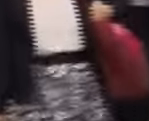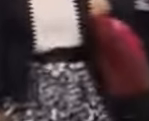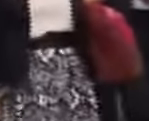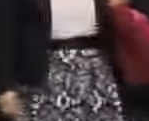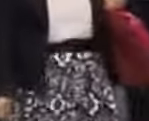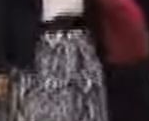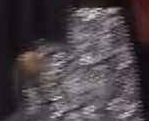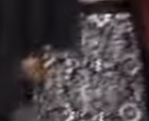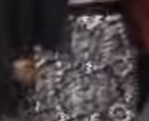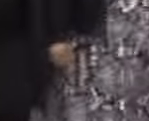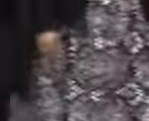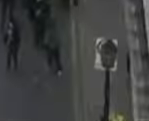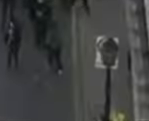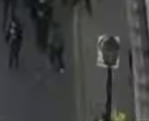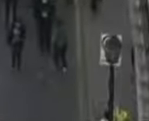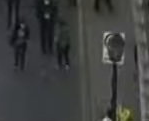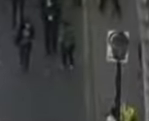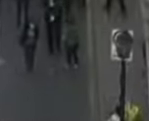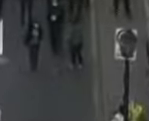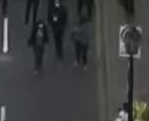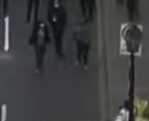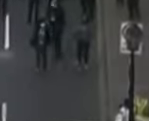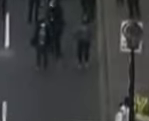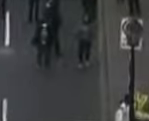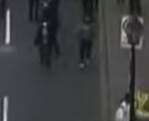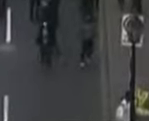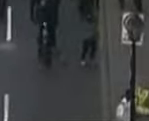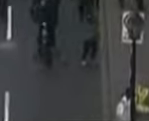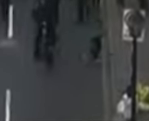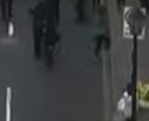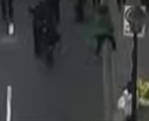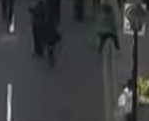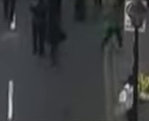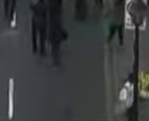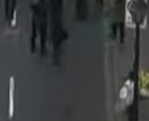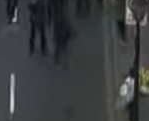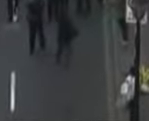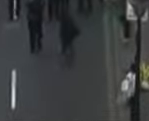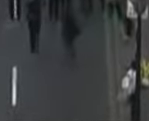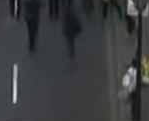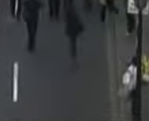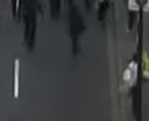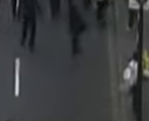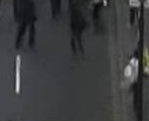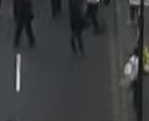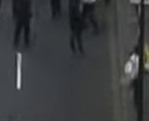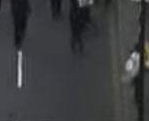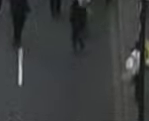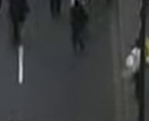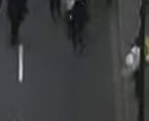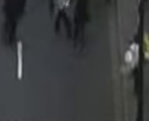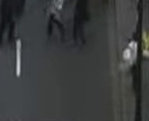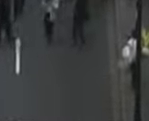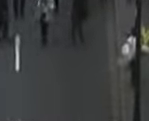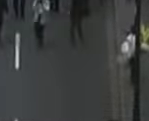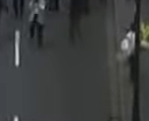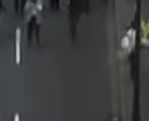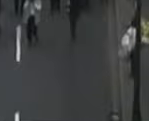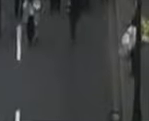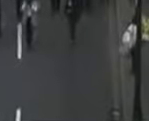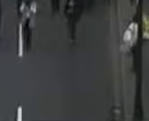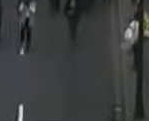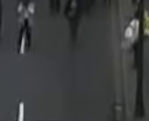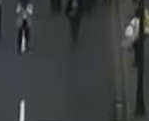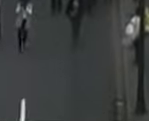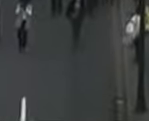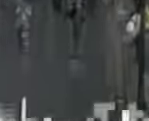Hay un grupo de personas que se han ubicado aquí en la cuadra 4 de Jirón Junín. Tenían unas pancartas en las que, acompañados de